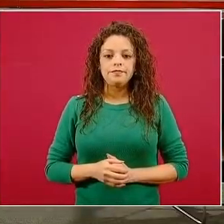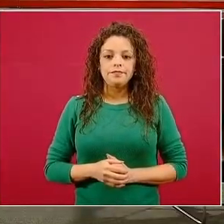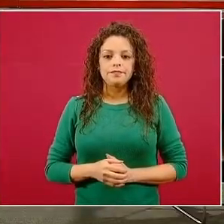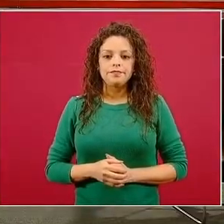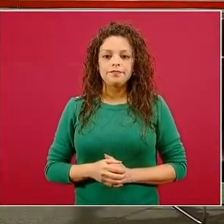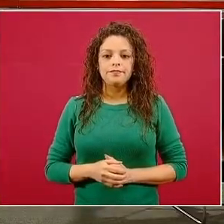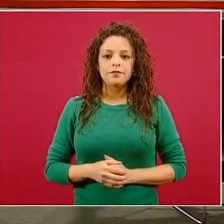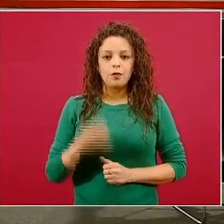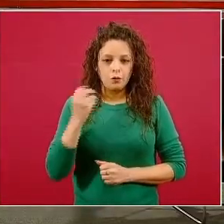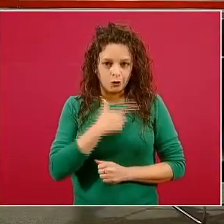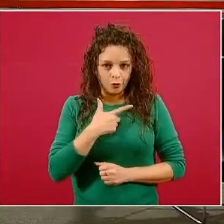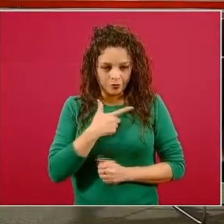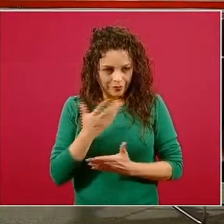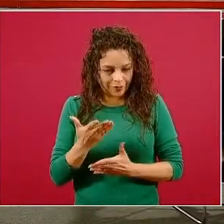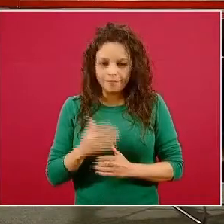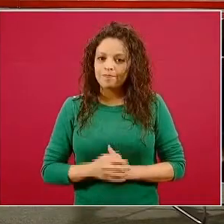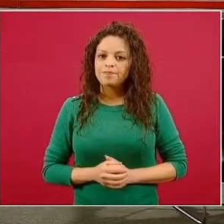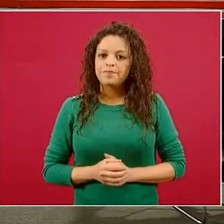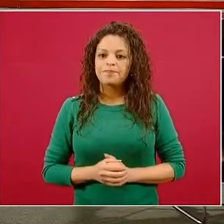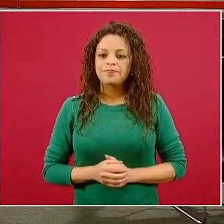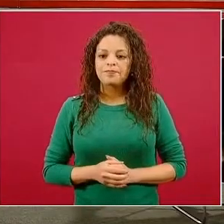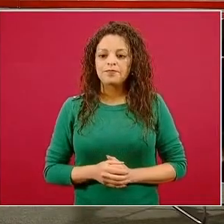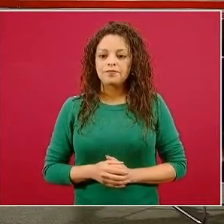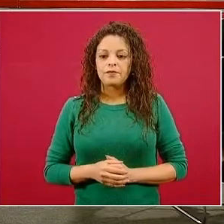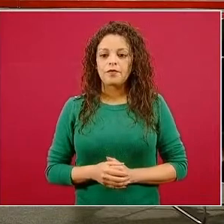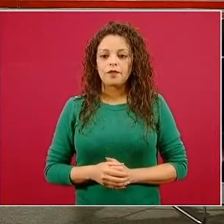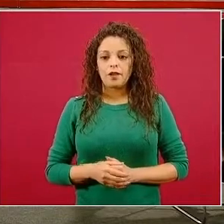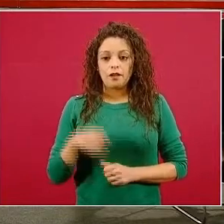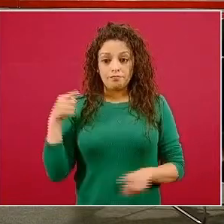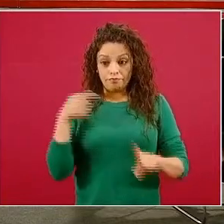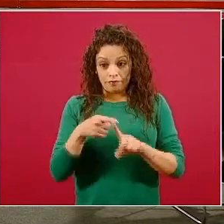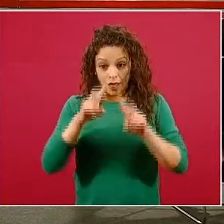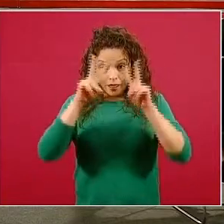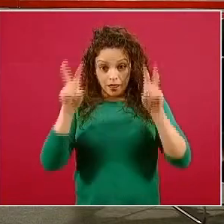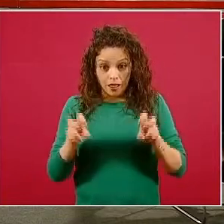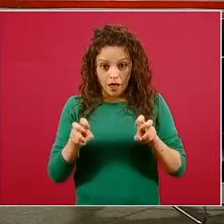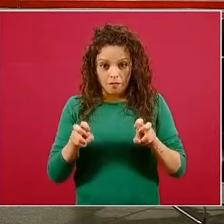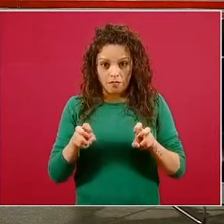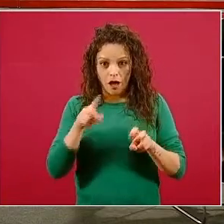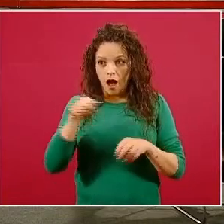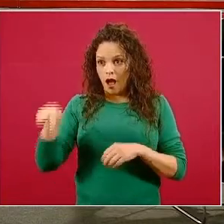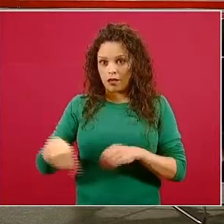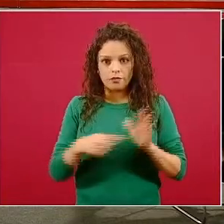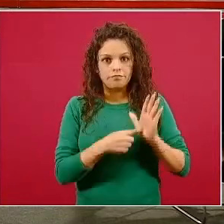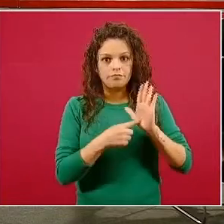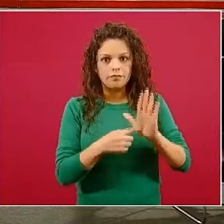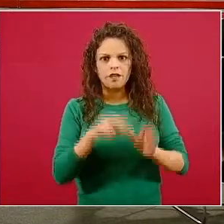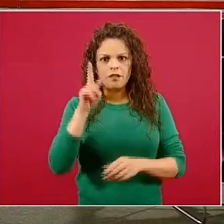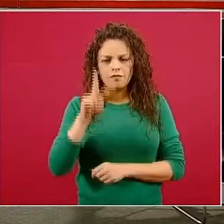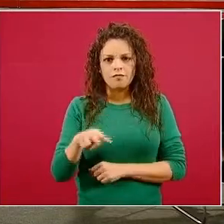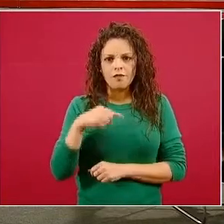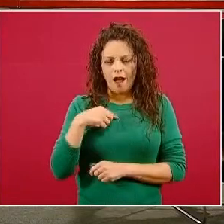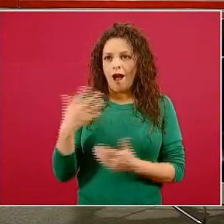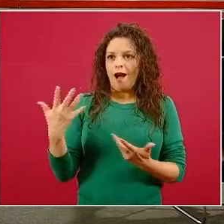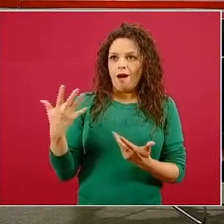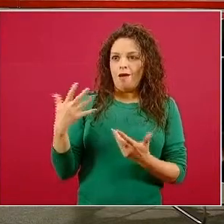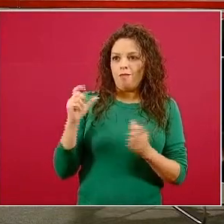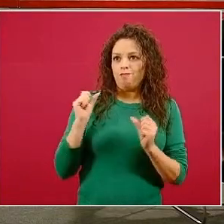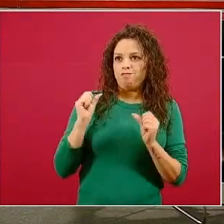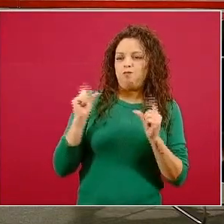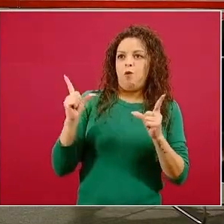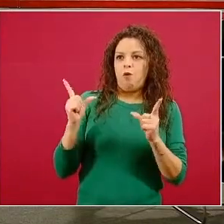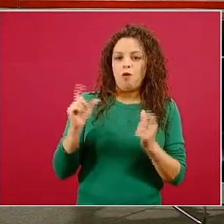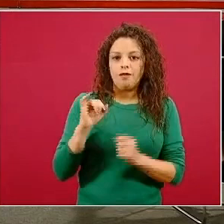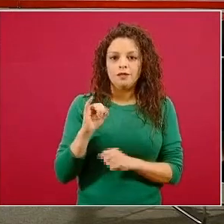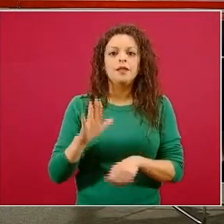mucho gusto. De hecho, el tema en particular que trae la doctora Aletze de la Torre me llama mucho la atención,